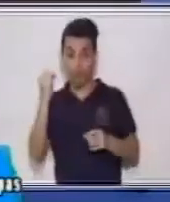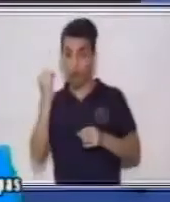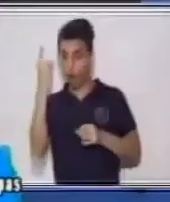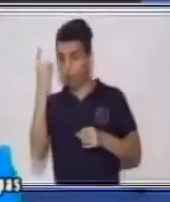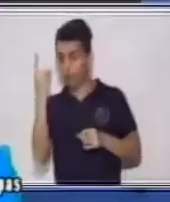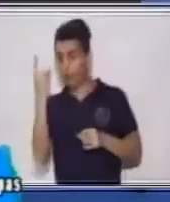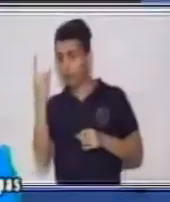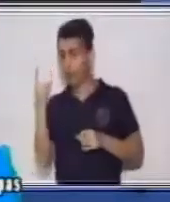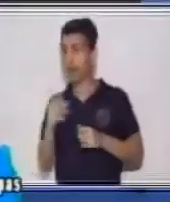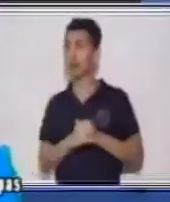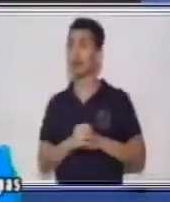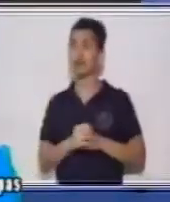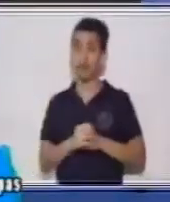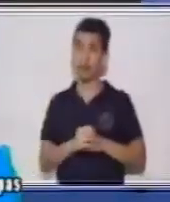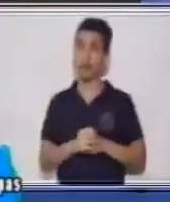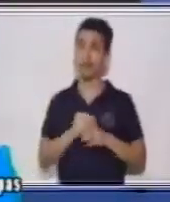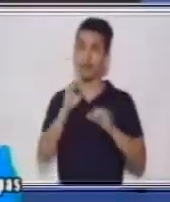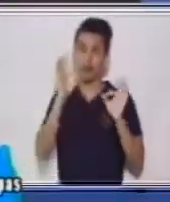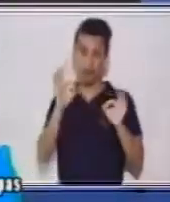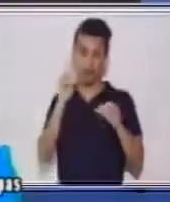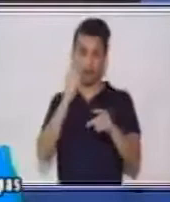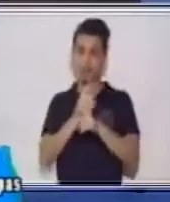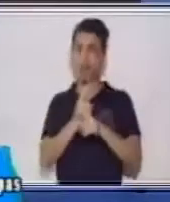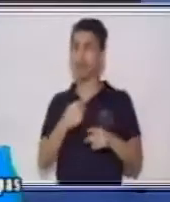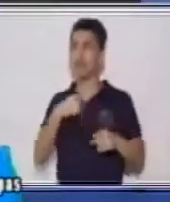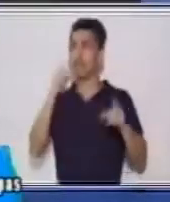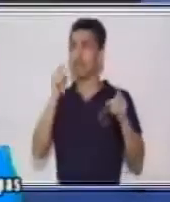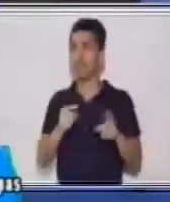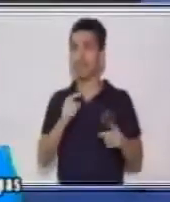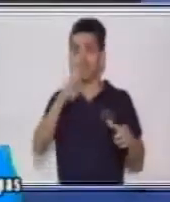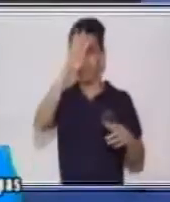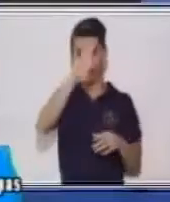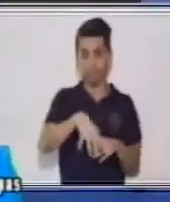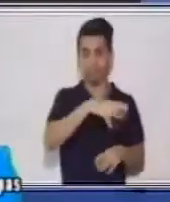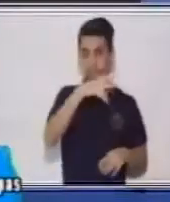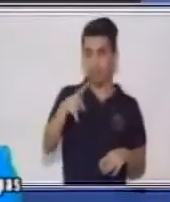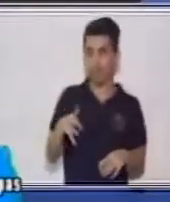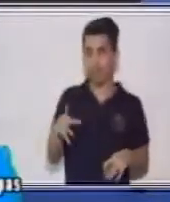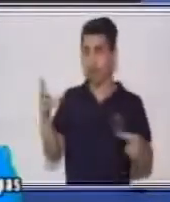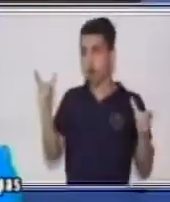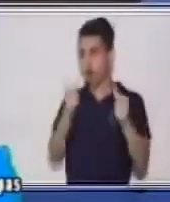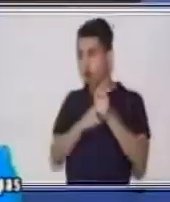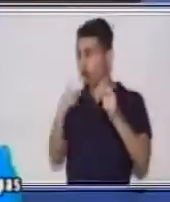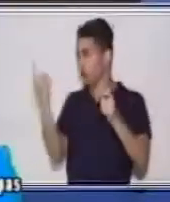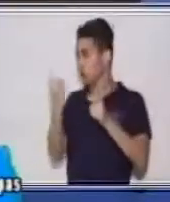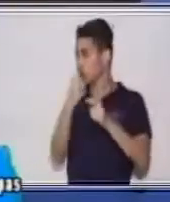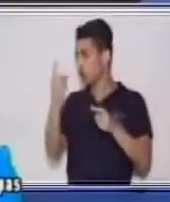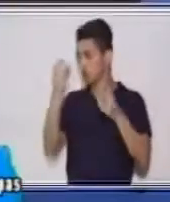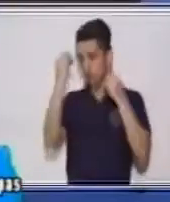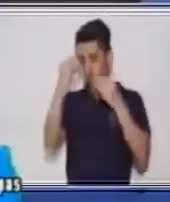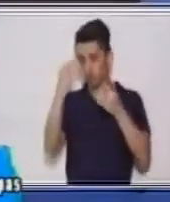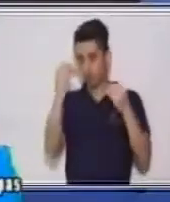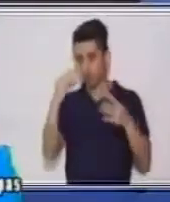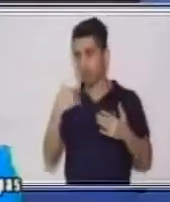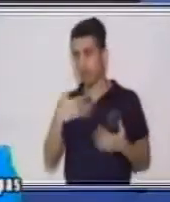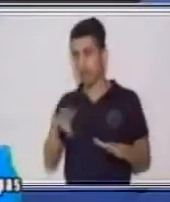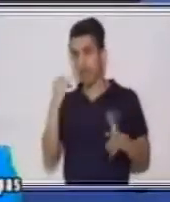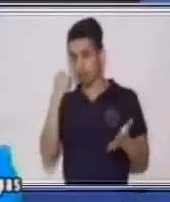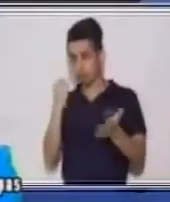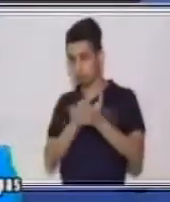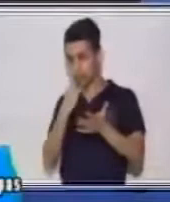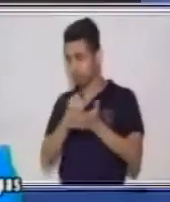comprenderla exactamente cómo es, tengo que tener una tabla con la información que yo ya